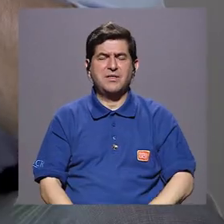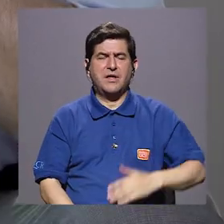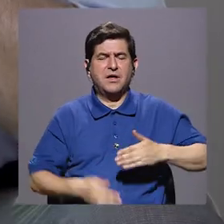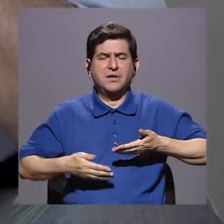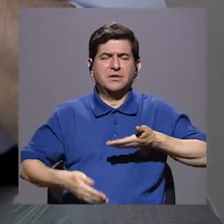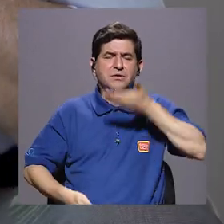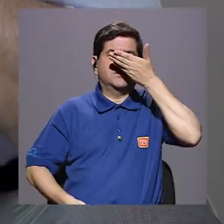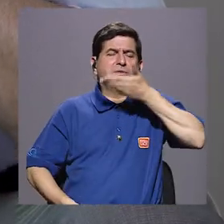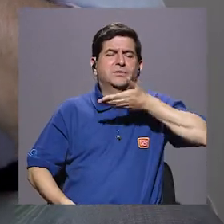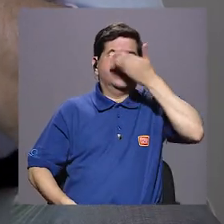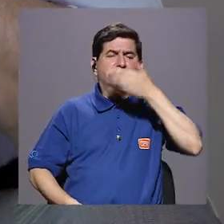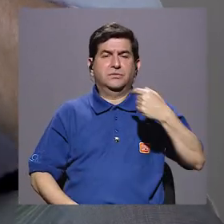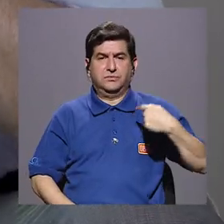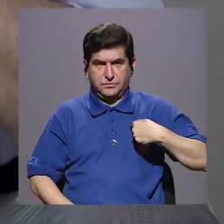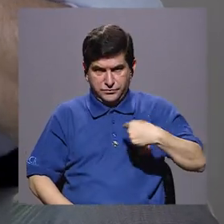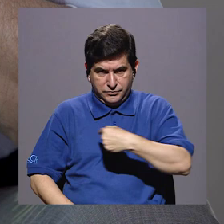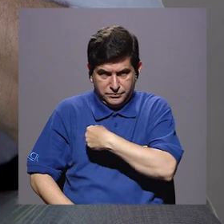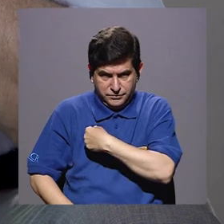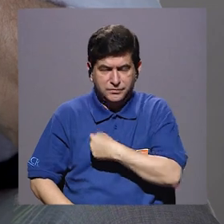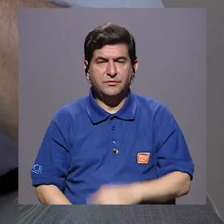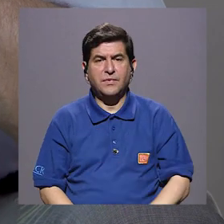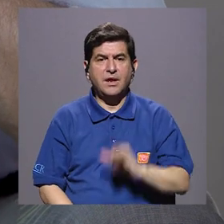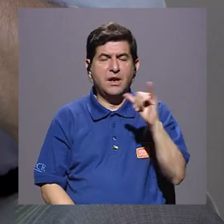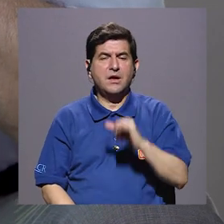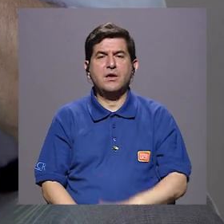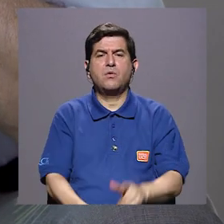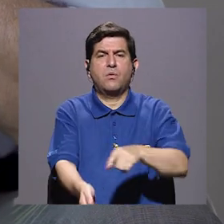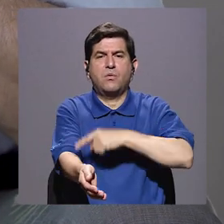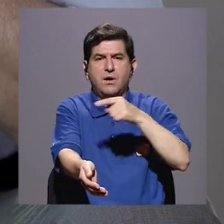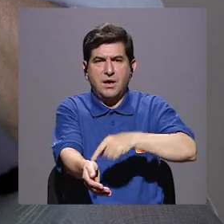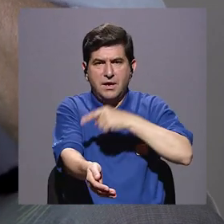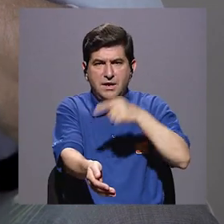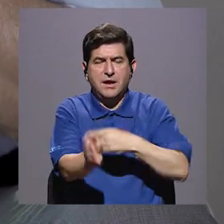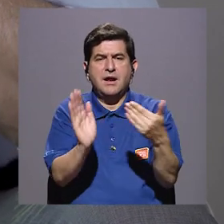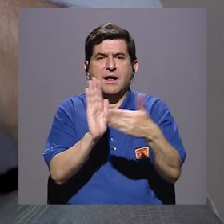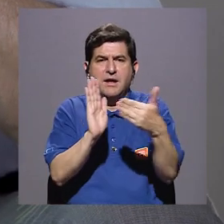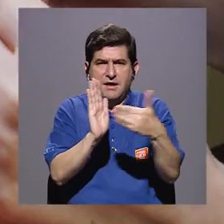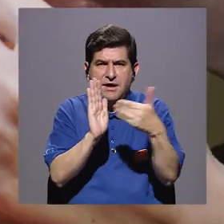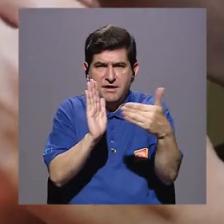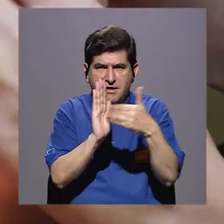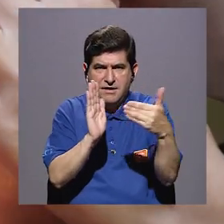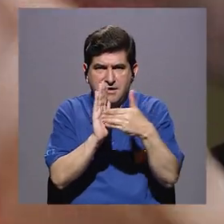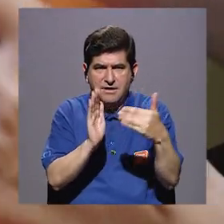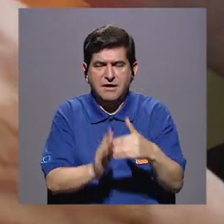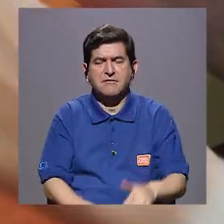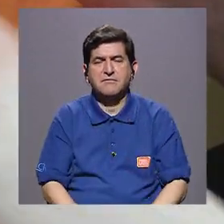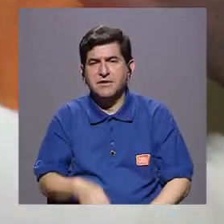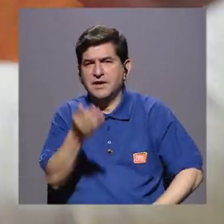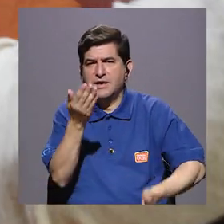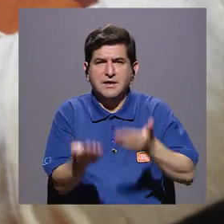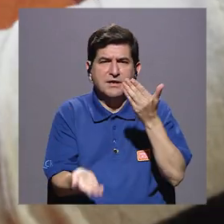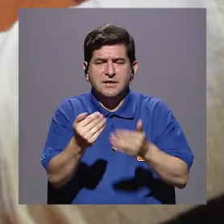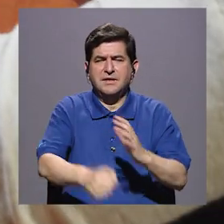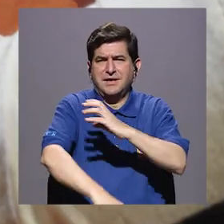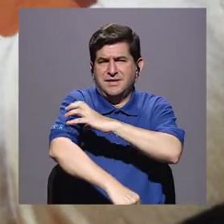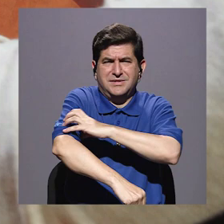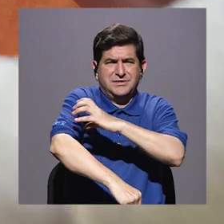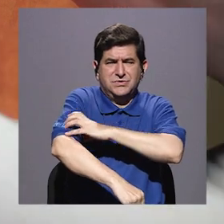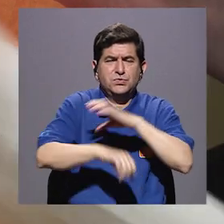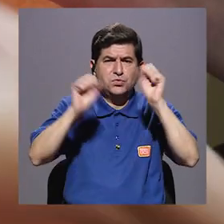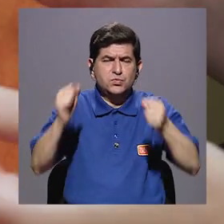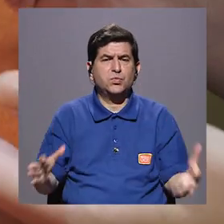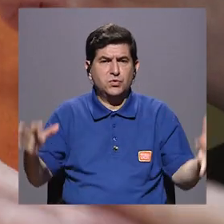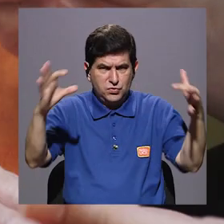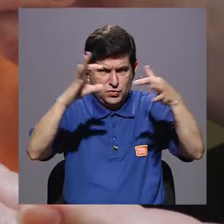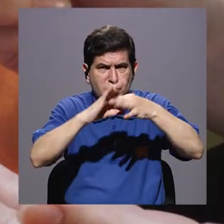pulmonares se pueden asociar a sarcopenia, la misma diabetes mellitus que nos afecta la inervación del músculo nos